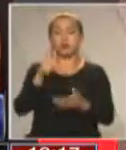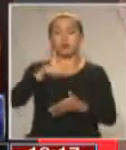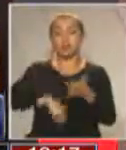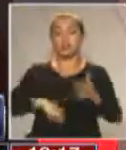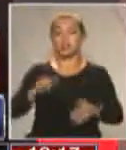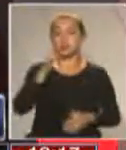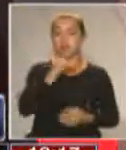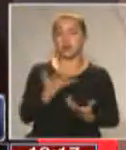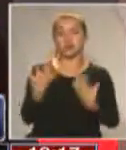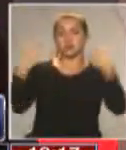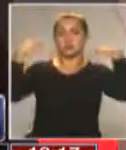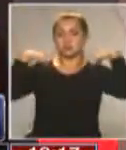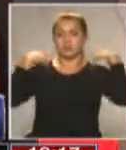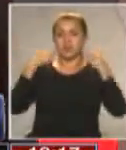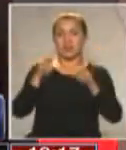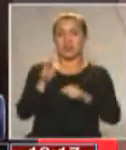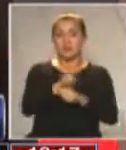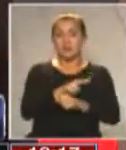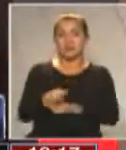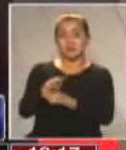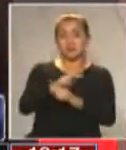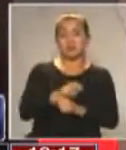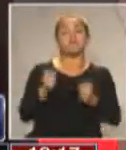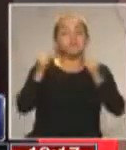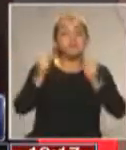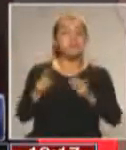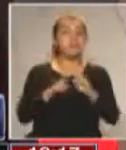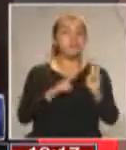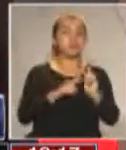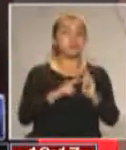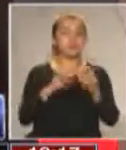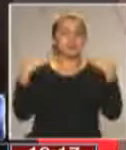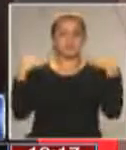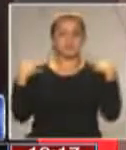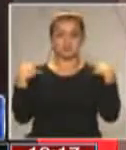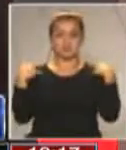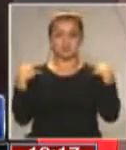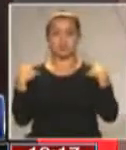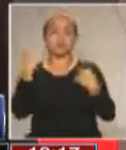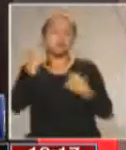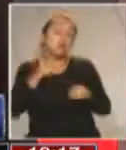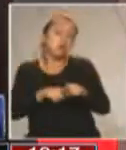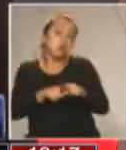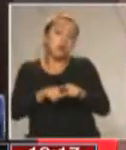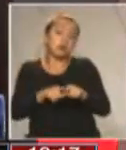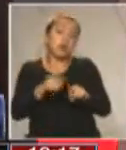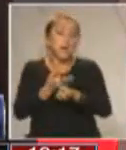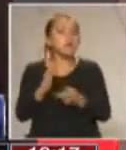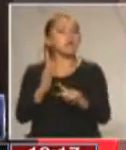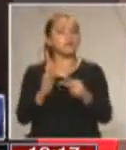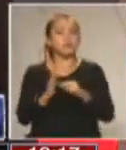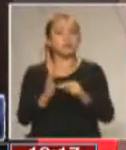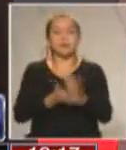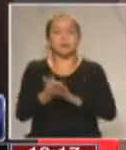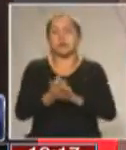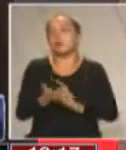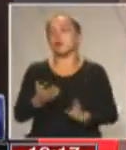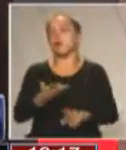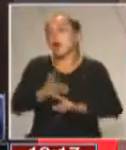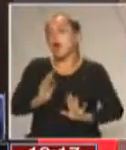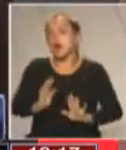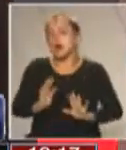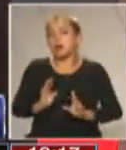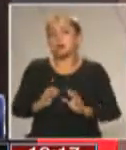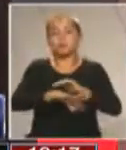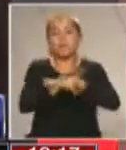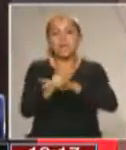responsabilidad administrativa por lo que pudiera realizar en el ejercicio de su cargo. Y de hecho incluso tendríamos un problema, porque si hubiera